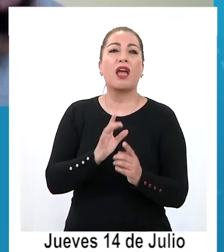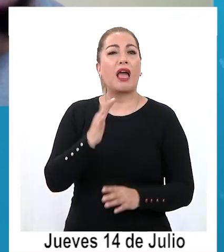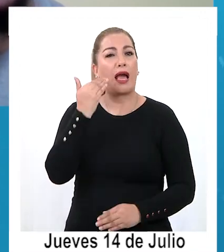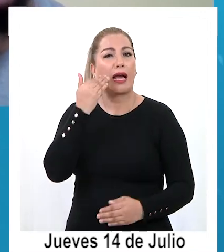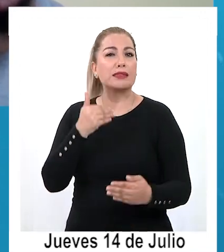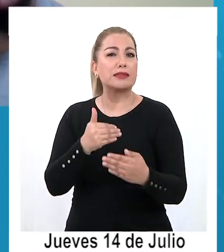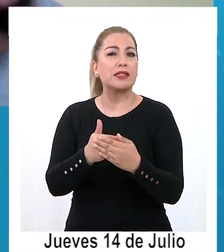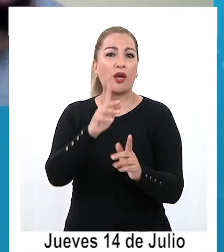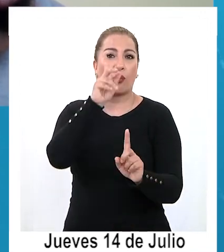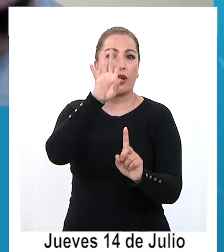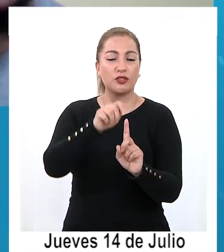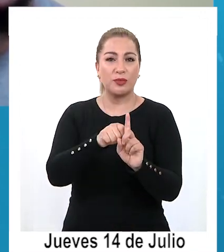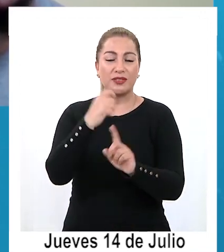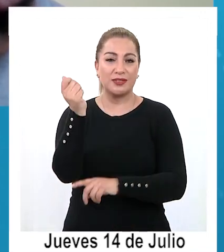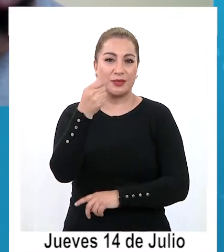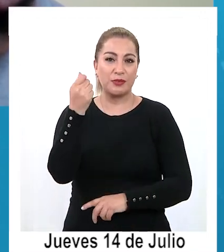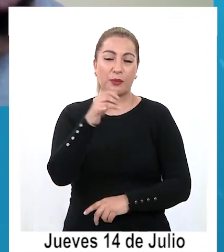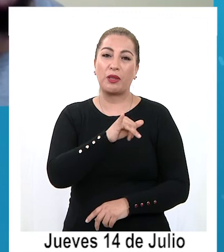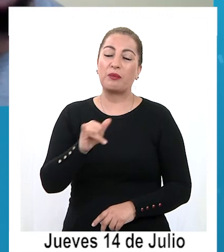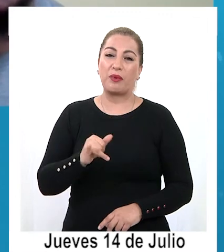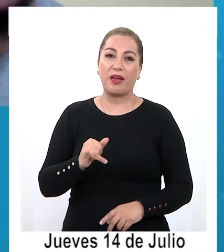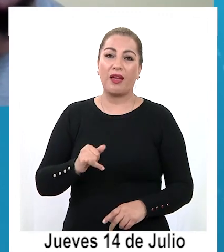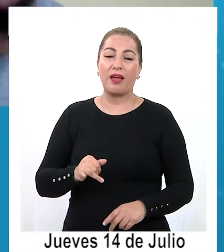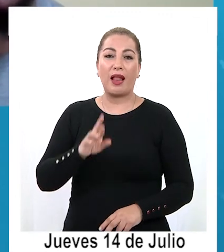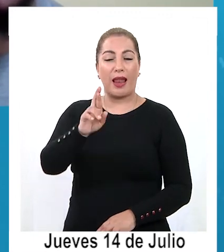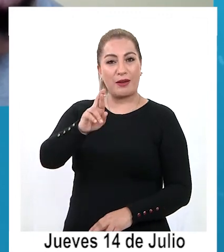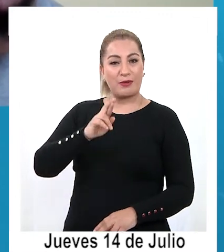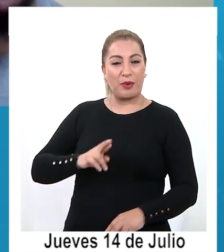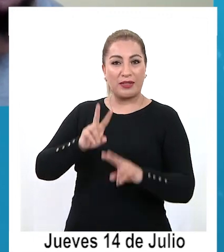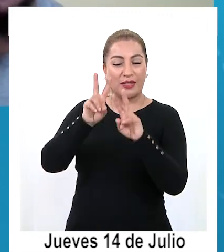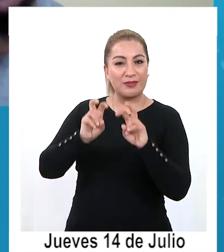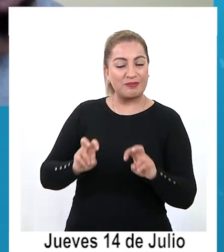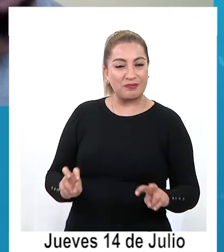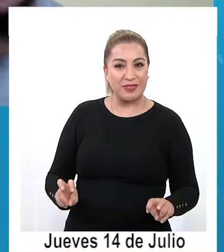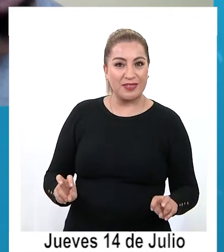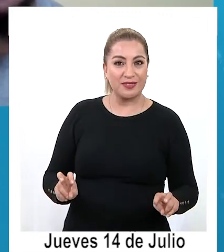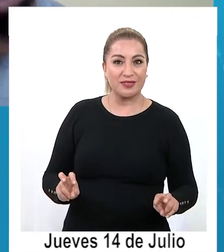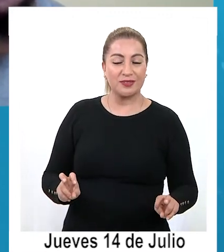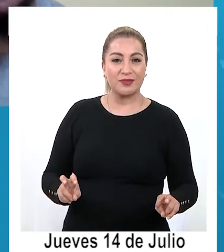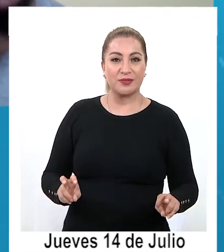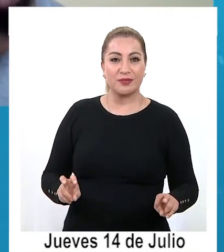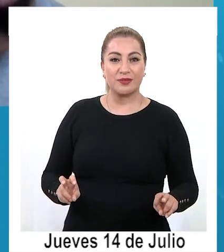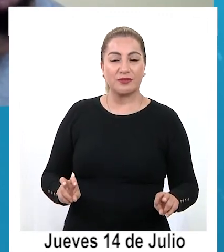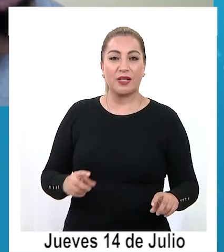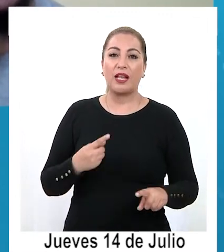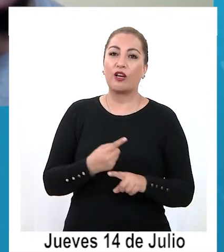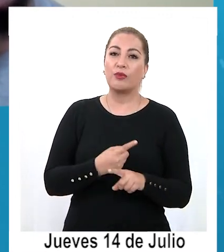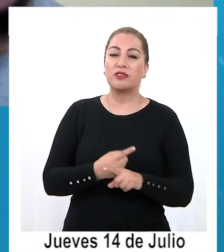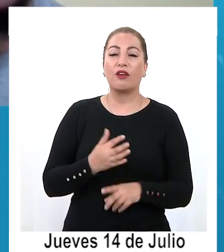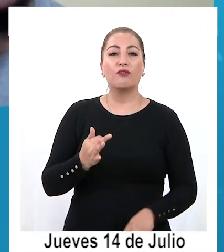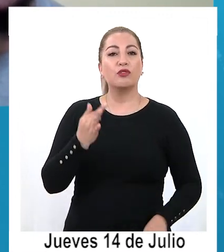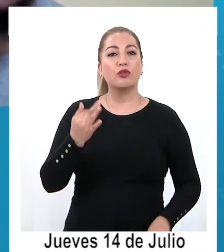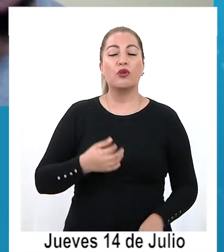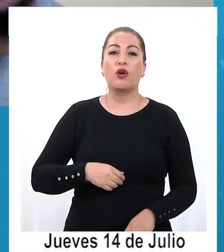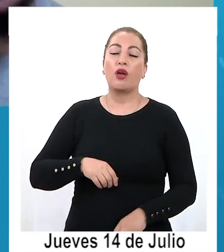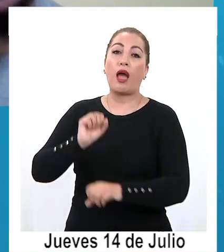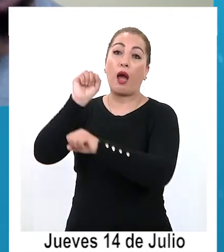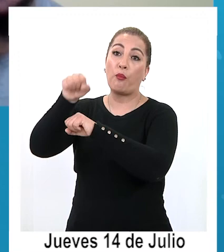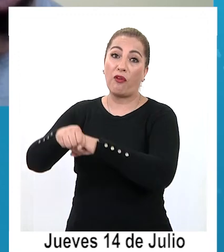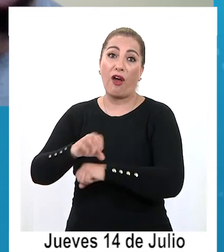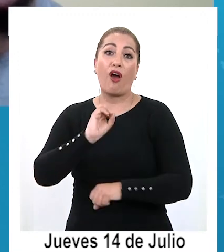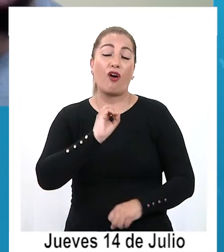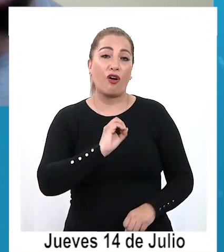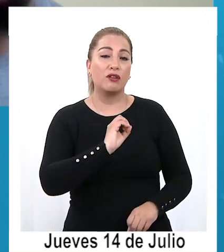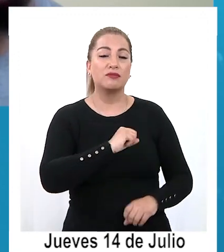de septiembre o después, ya un poco analizando los resultados y qué pueda pasar con la discusión futura de si se aprueba o se rechaza la